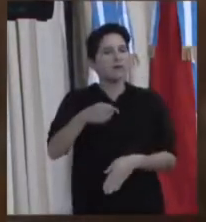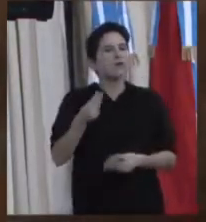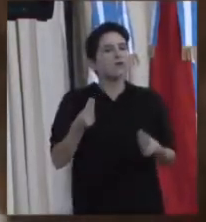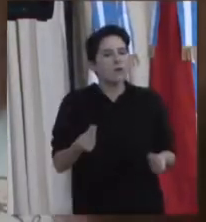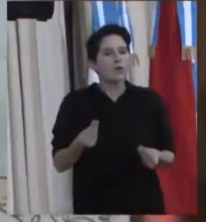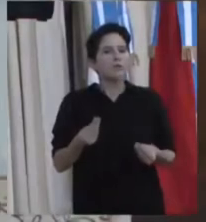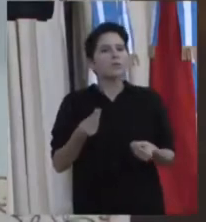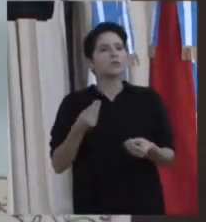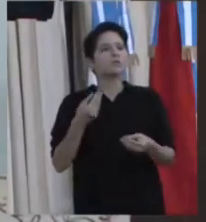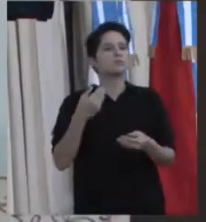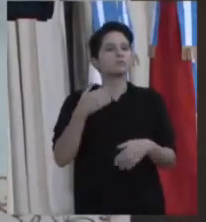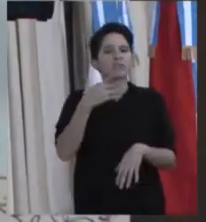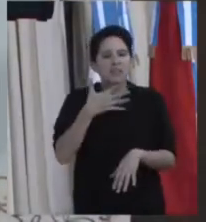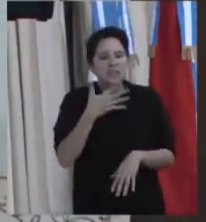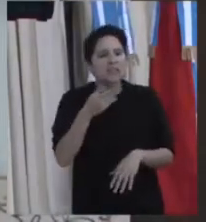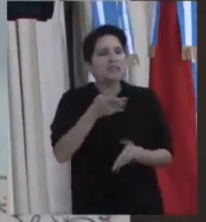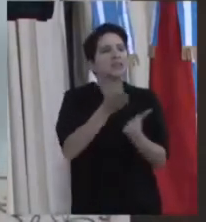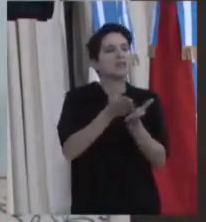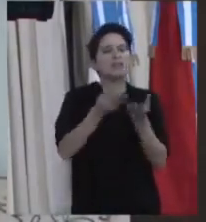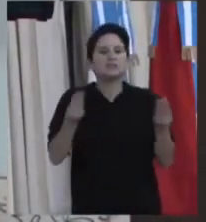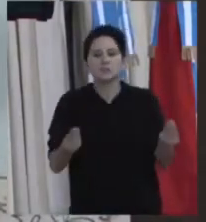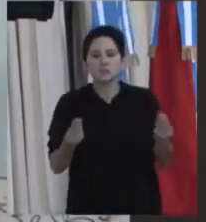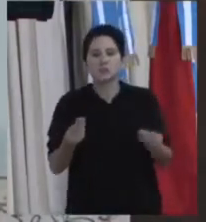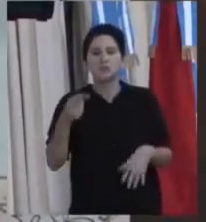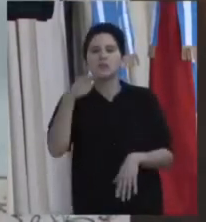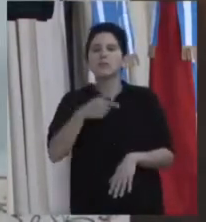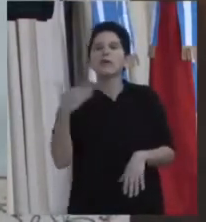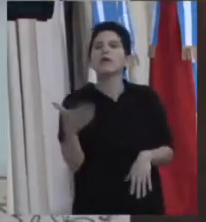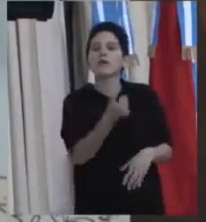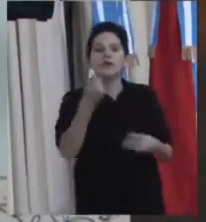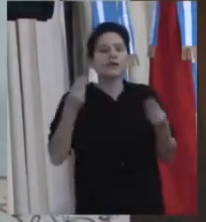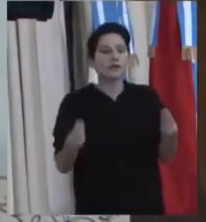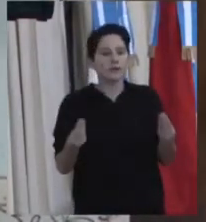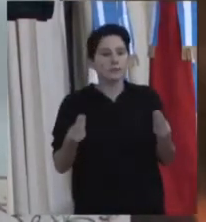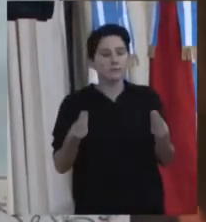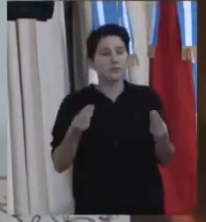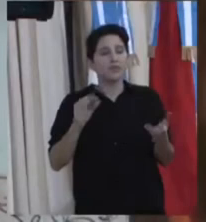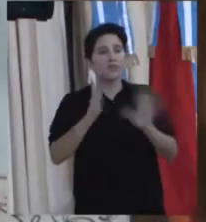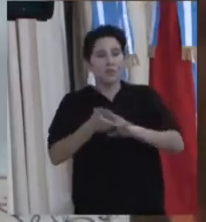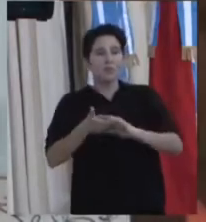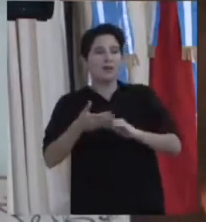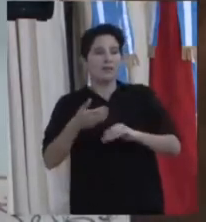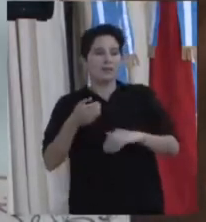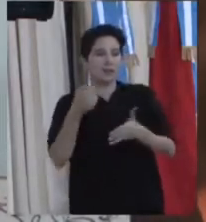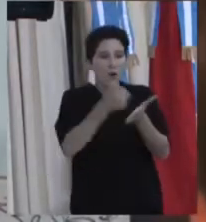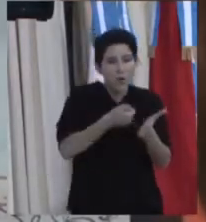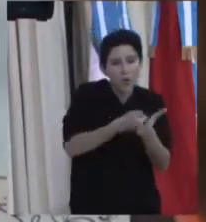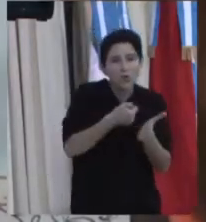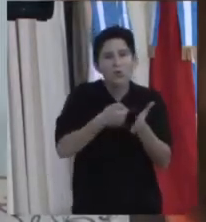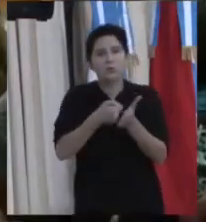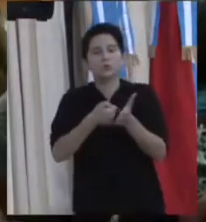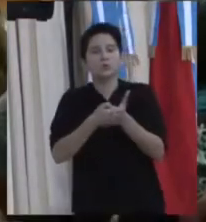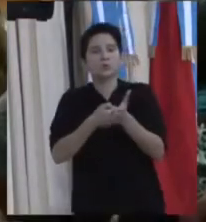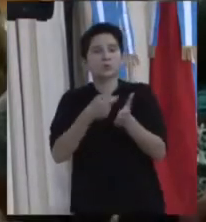se interpreta, y de ese modo tratar de lograr que esos puntos de resistencia que pueden llegar a